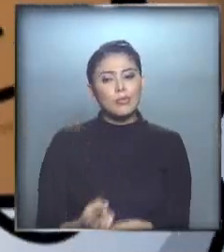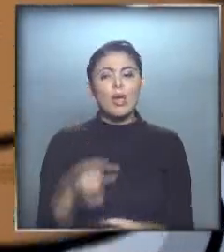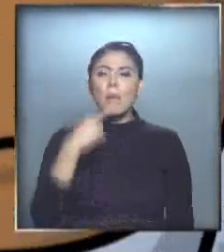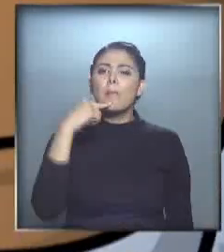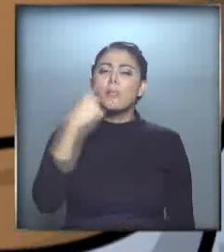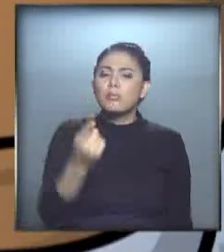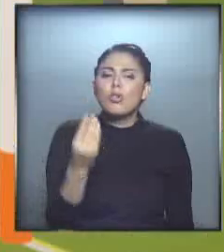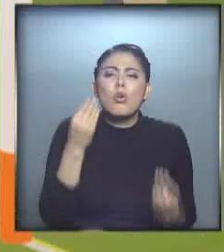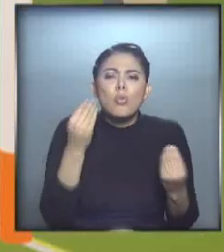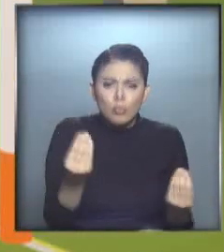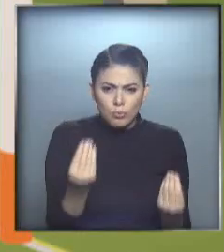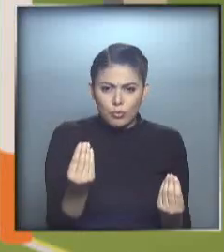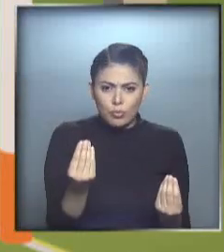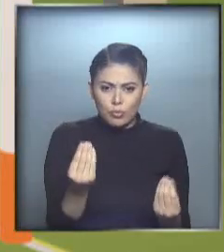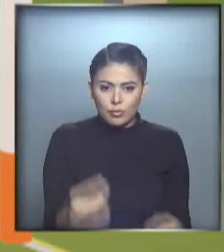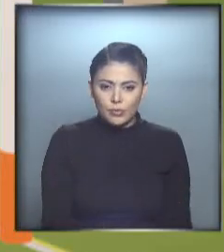Cómo se